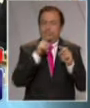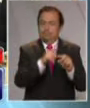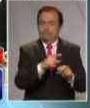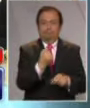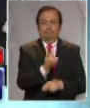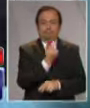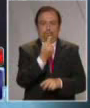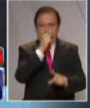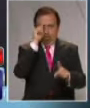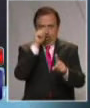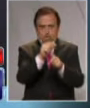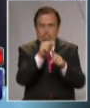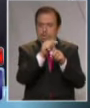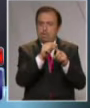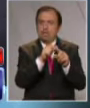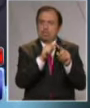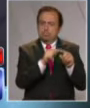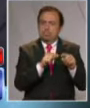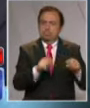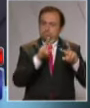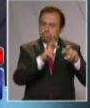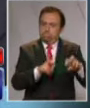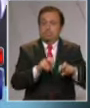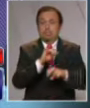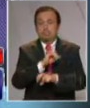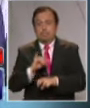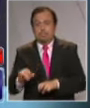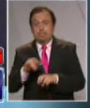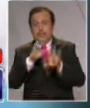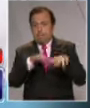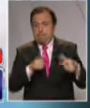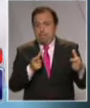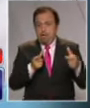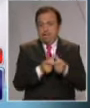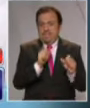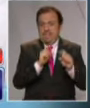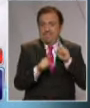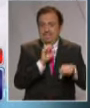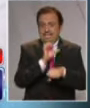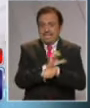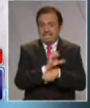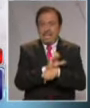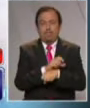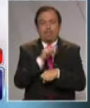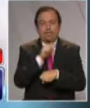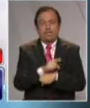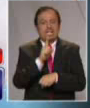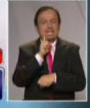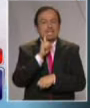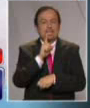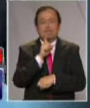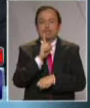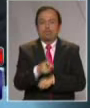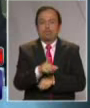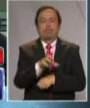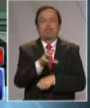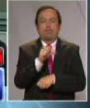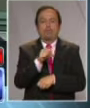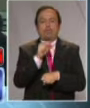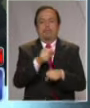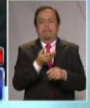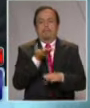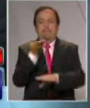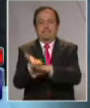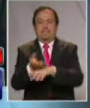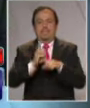imparcial y objetivo frente a estos hechos. Luego es el mismo Consejo de Defensa del Estado quien toma la decisión de presentar la querella en primer